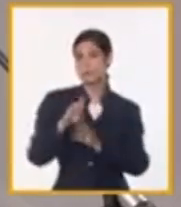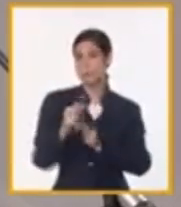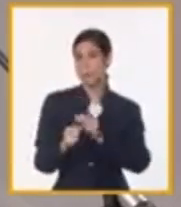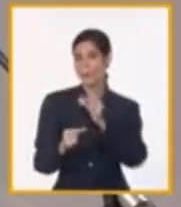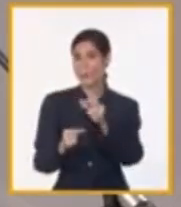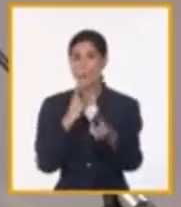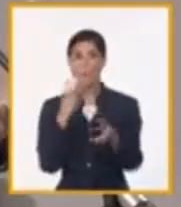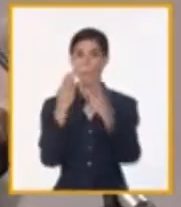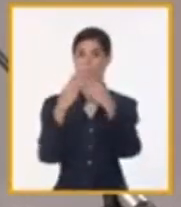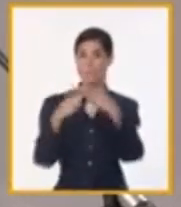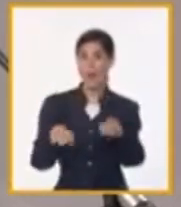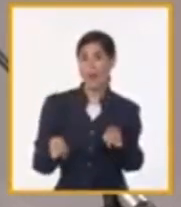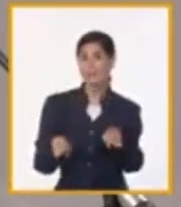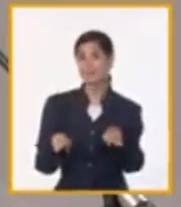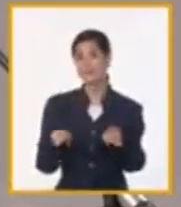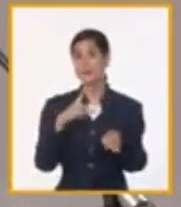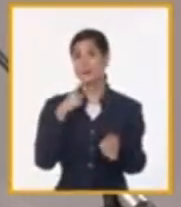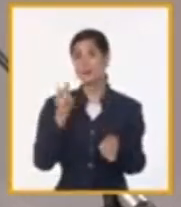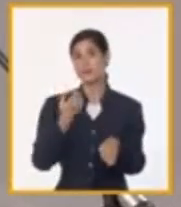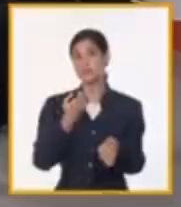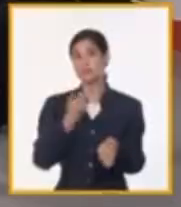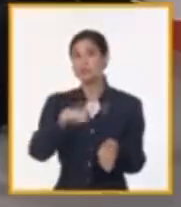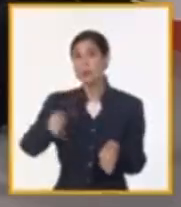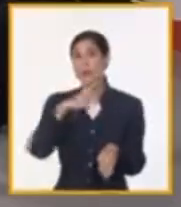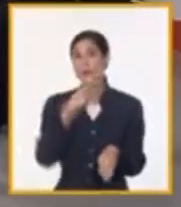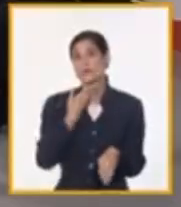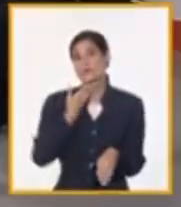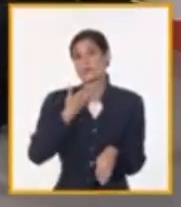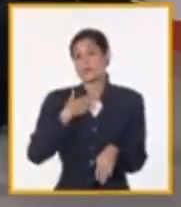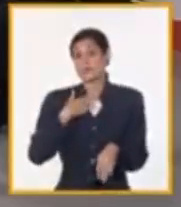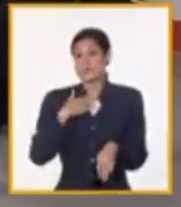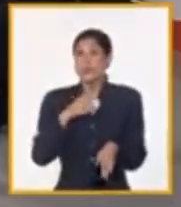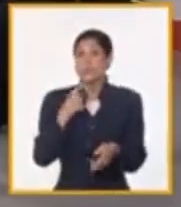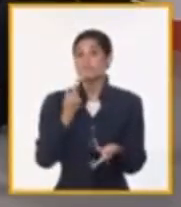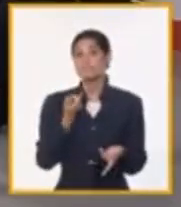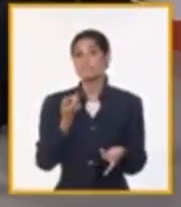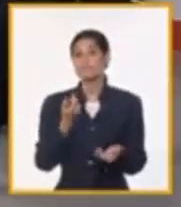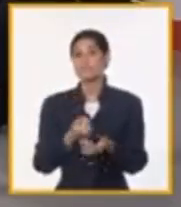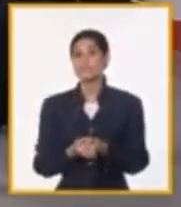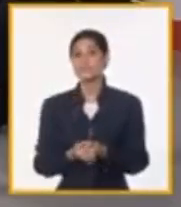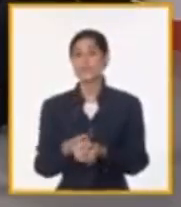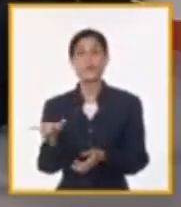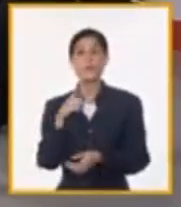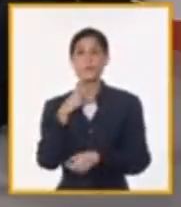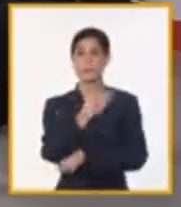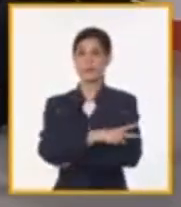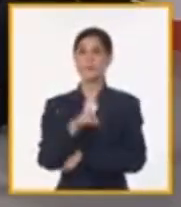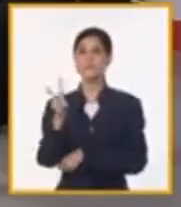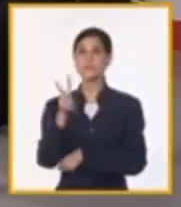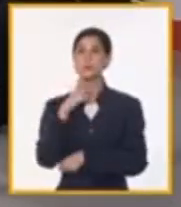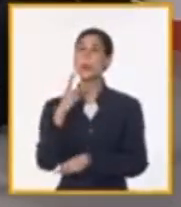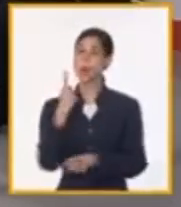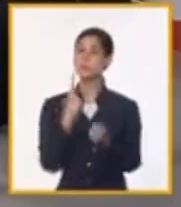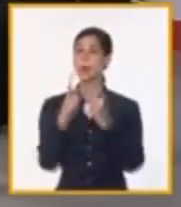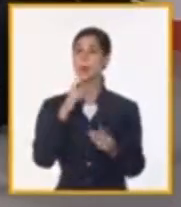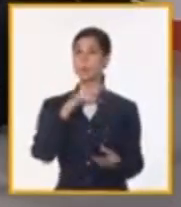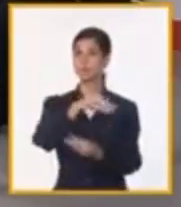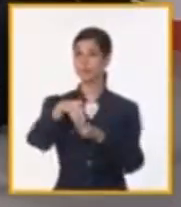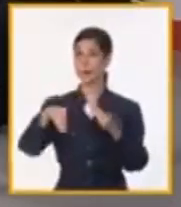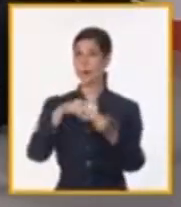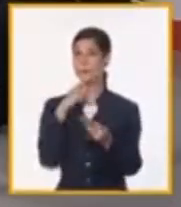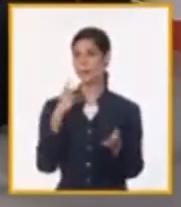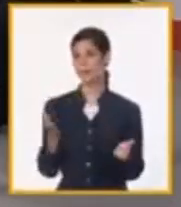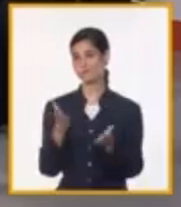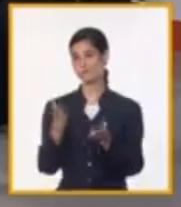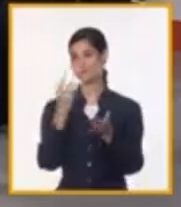de calma que no queremos que se nos vaya no y en muchos indicadores Venezuela ha mejorado muchísimo también Bueno hay otro hay otro país también en la región